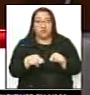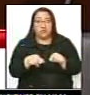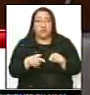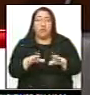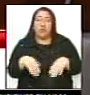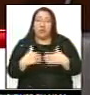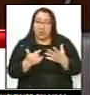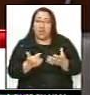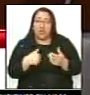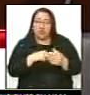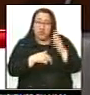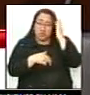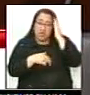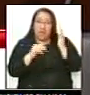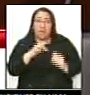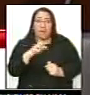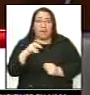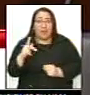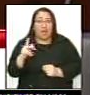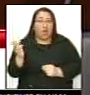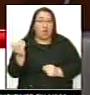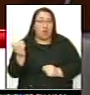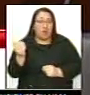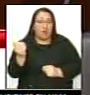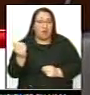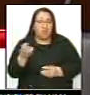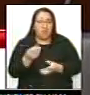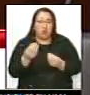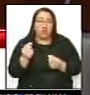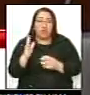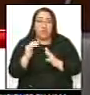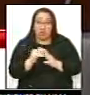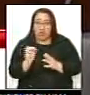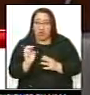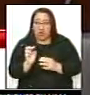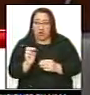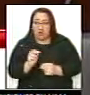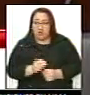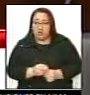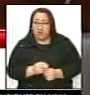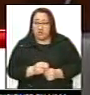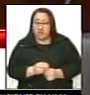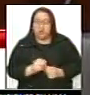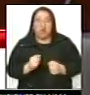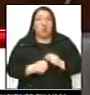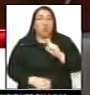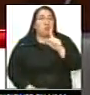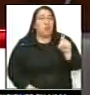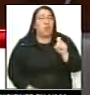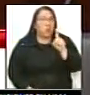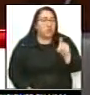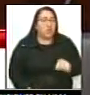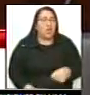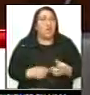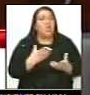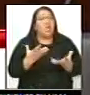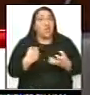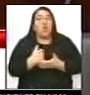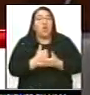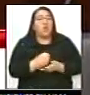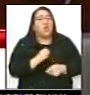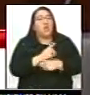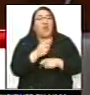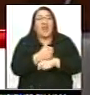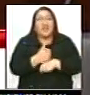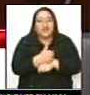¿hubiésemos enterado de que el señor Kuczynski cobraba tantos millones de dólares en consultorías si no hubiese